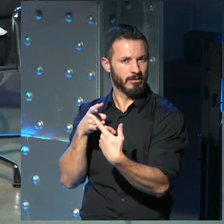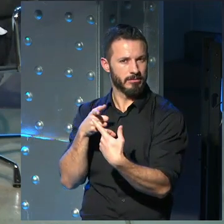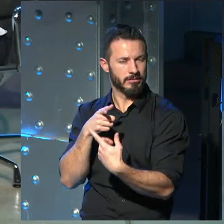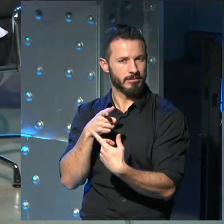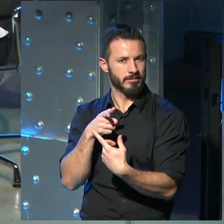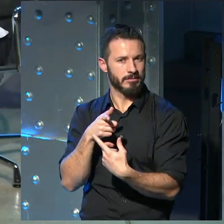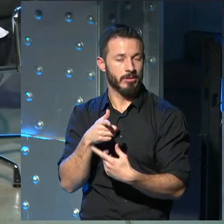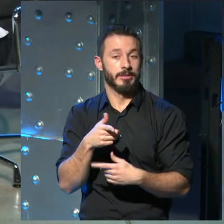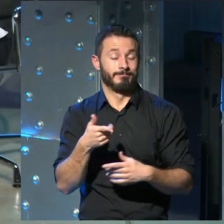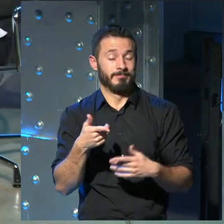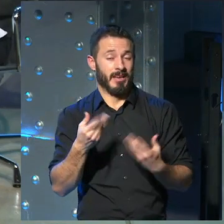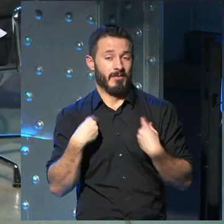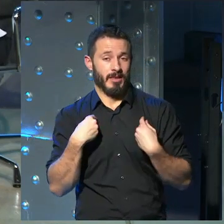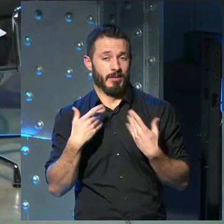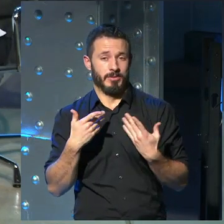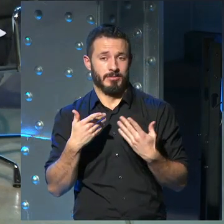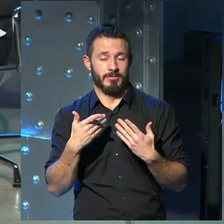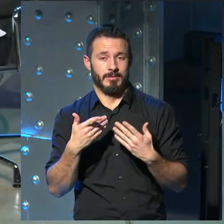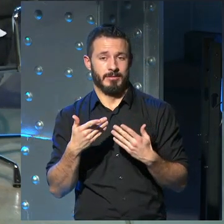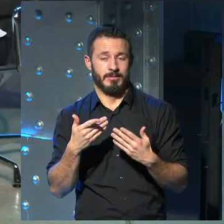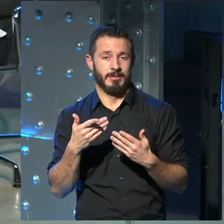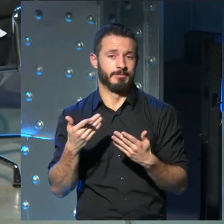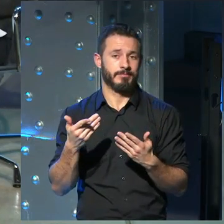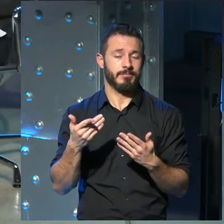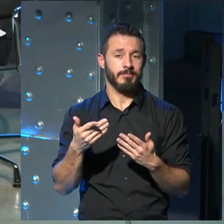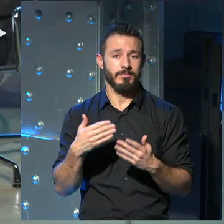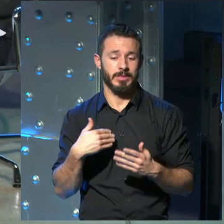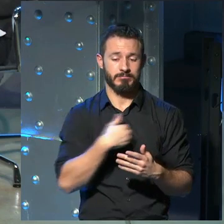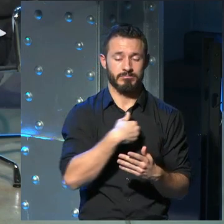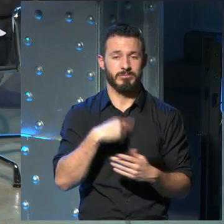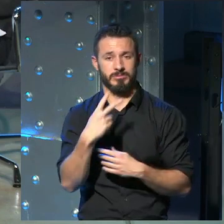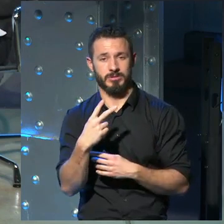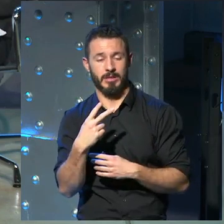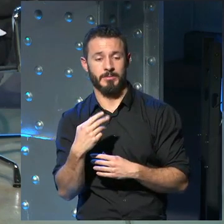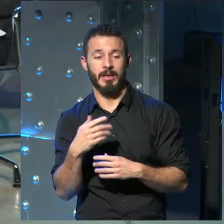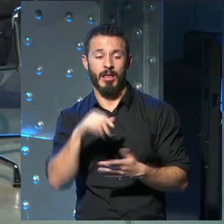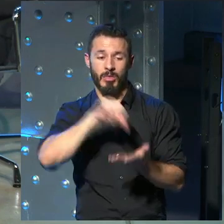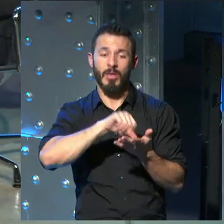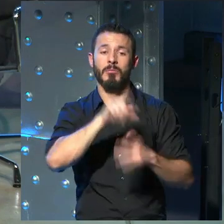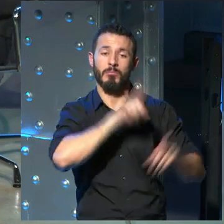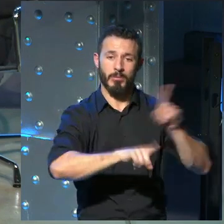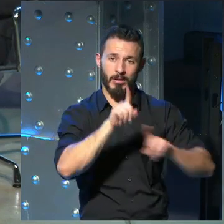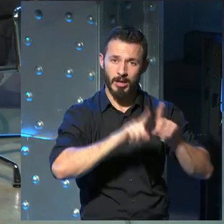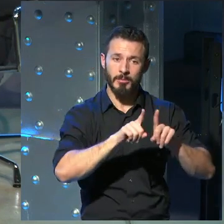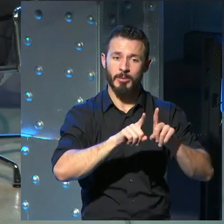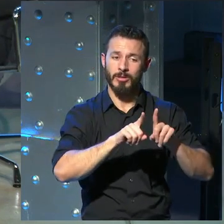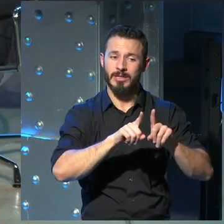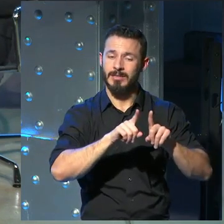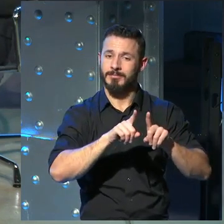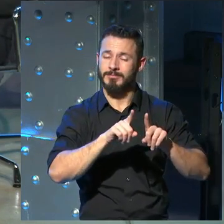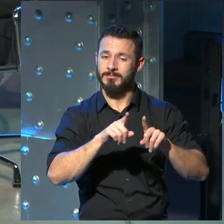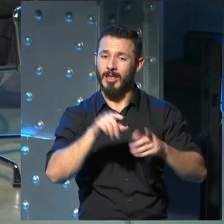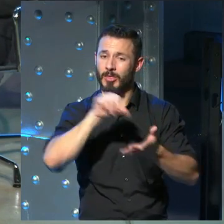dos caras de la moneda, ¿no? Y bueno, son parte del problema, pero yo creo que también en las ciudades está la solución,